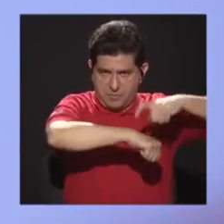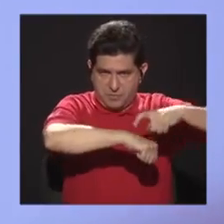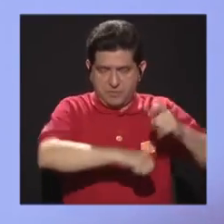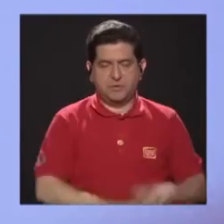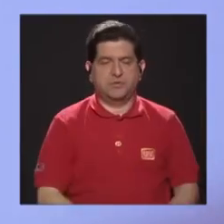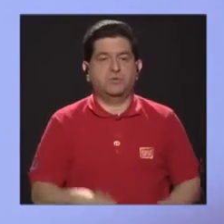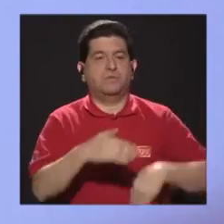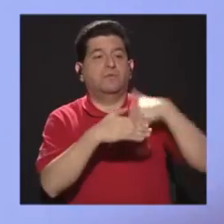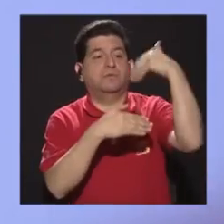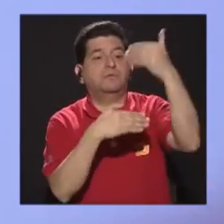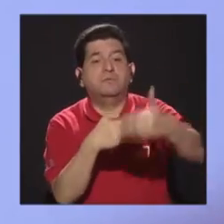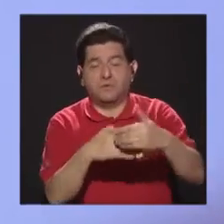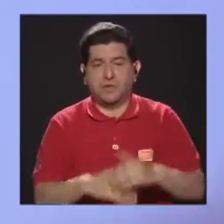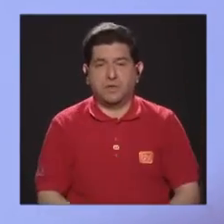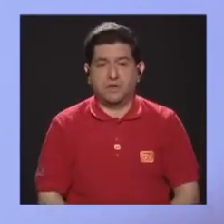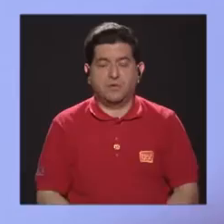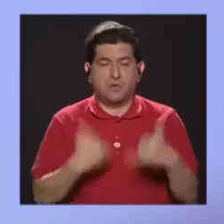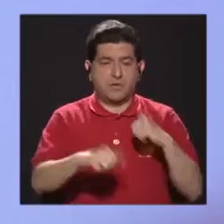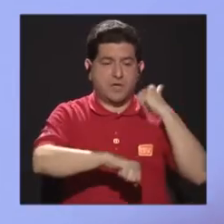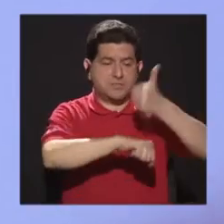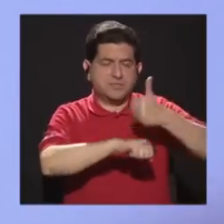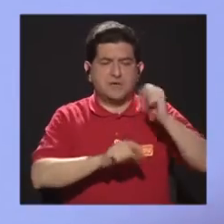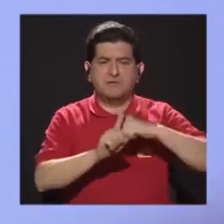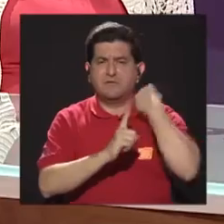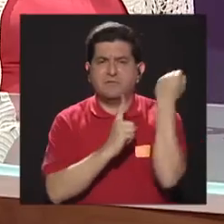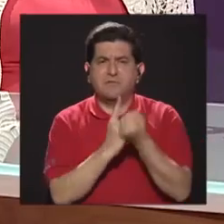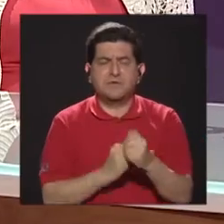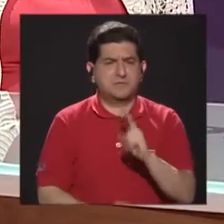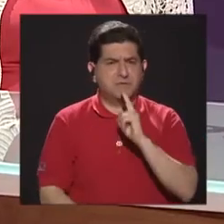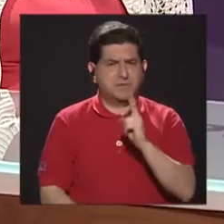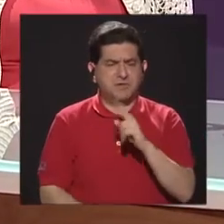después se vaya creando las condiciones